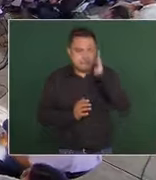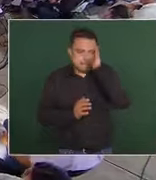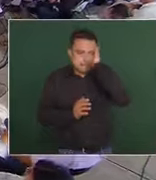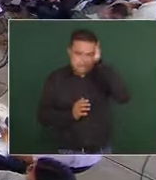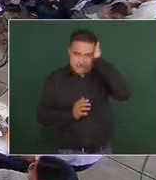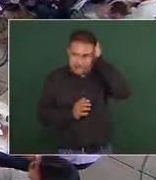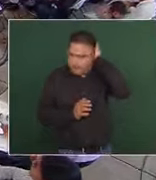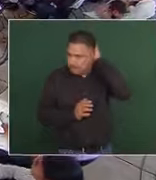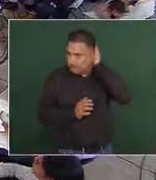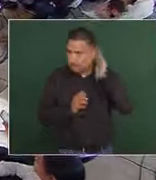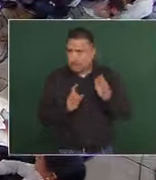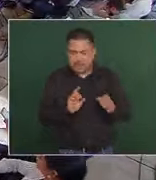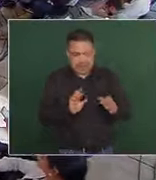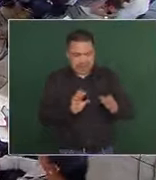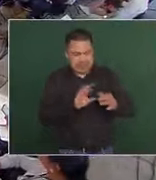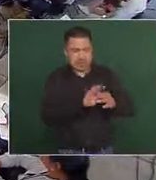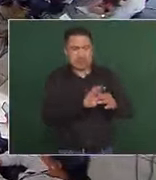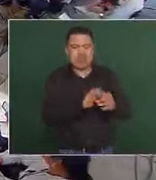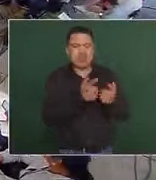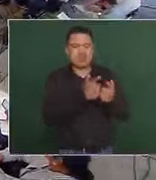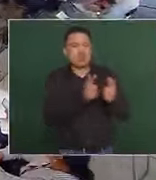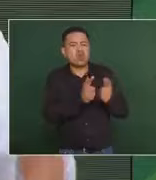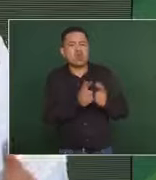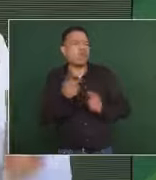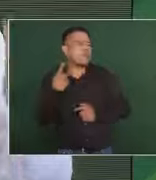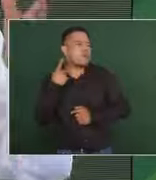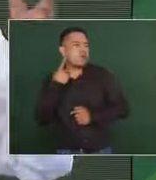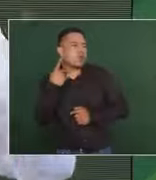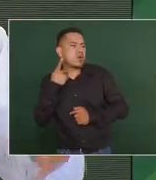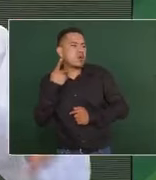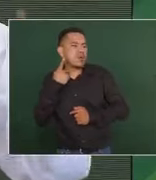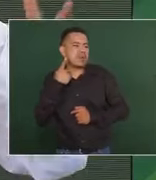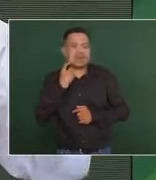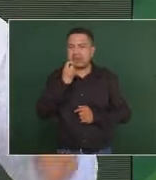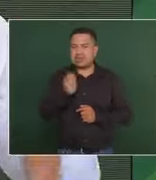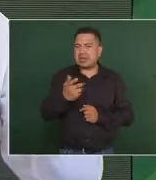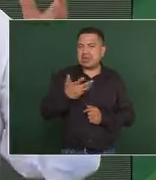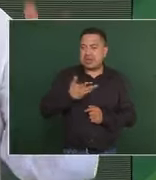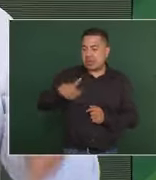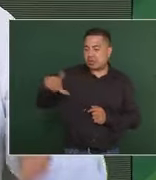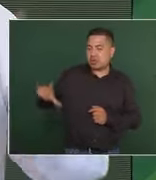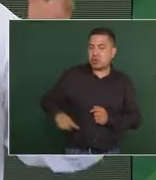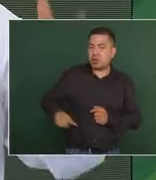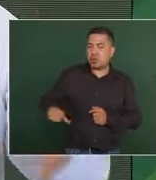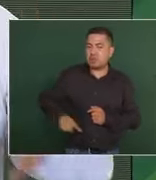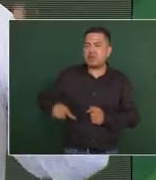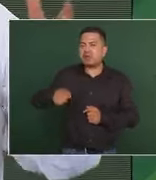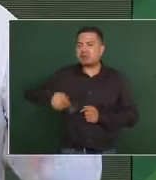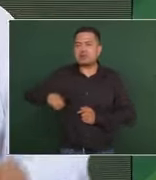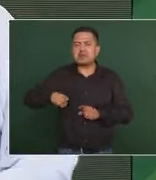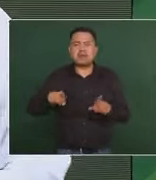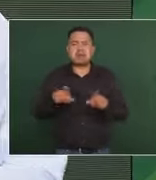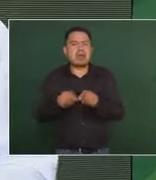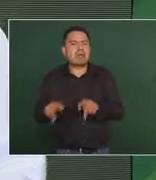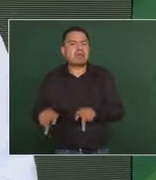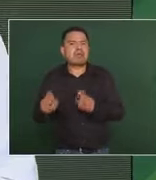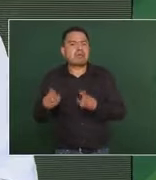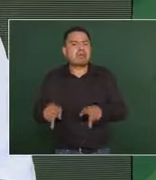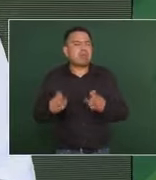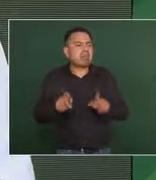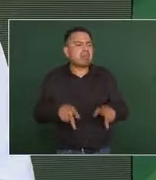pertenecían a los partidos que estaban en el gobierno y se dedicaban a robar,